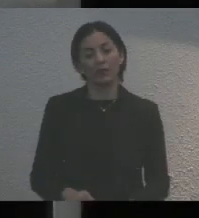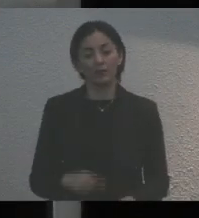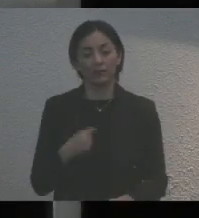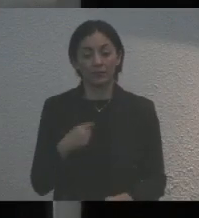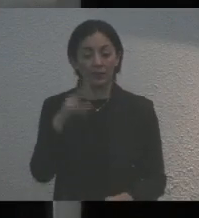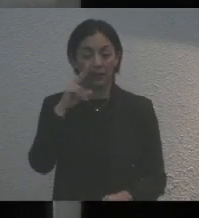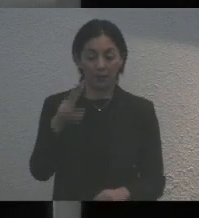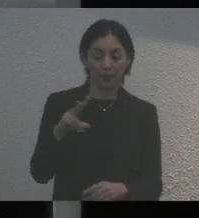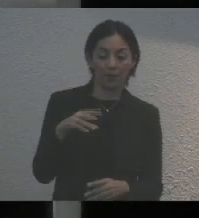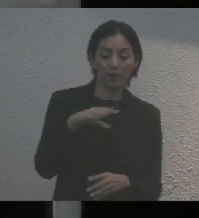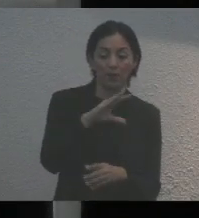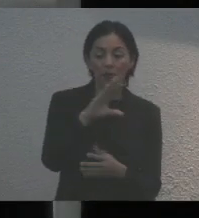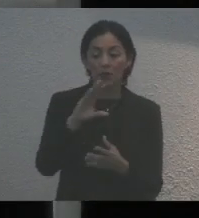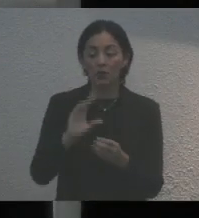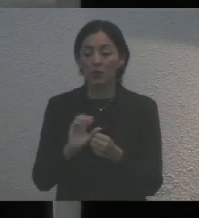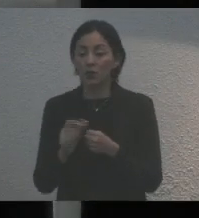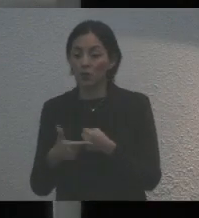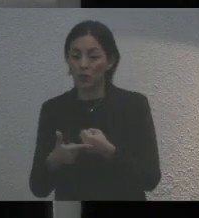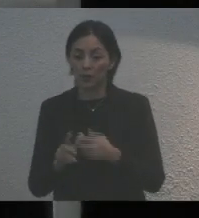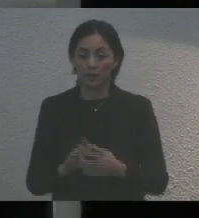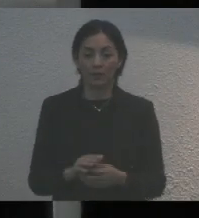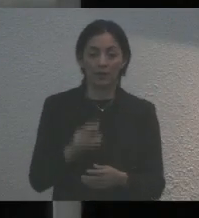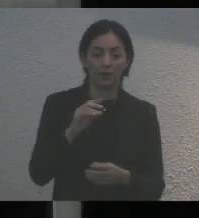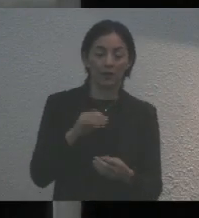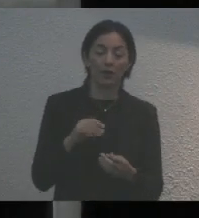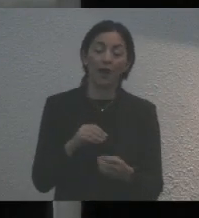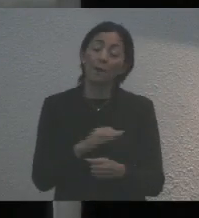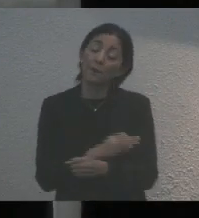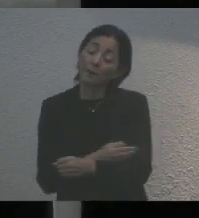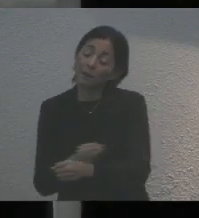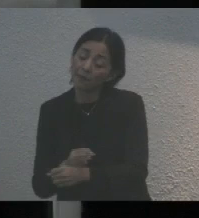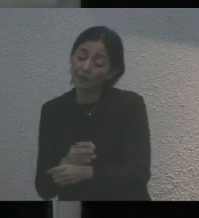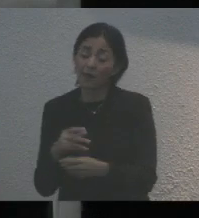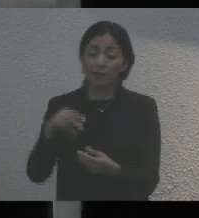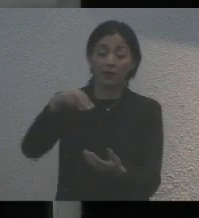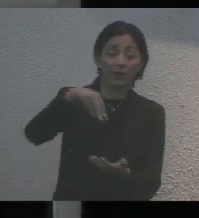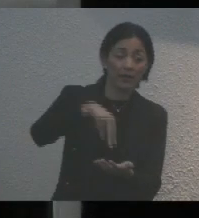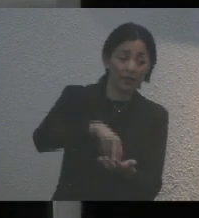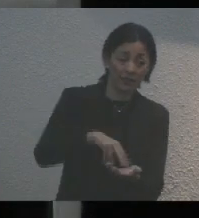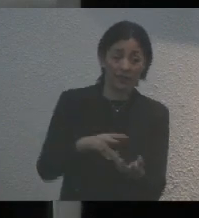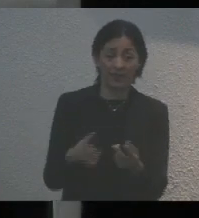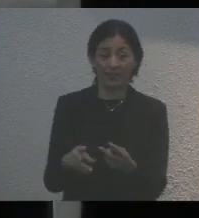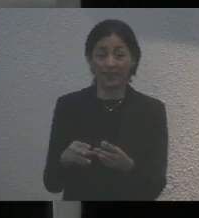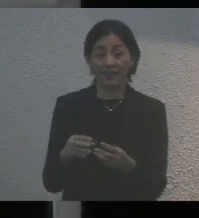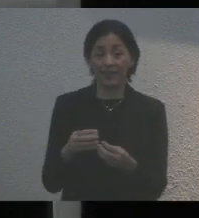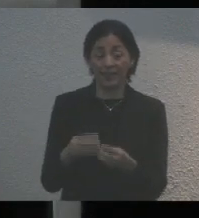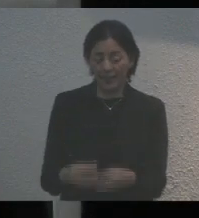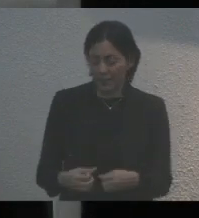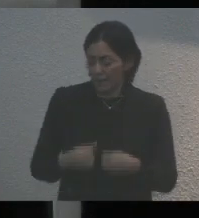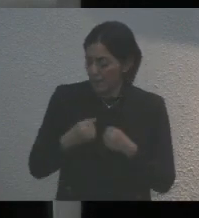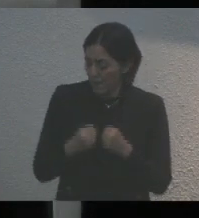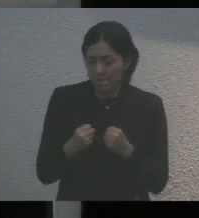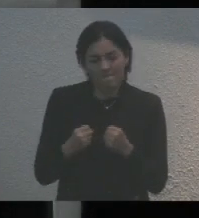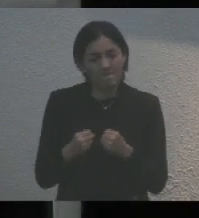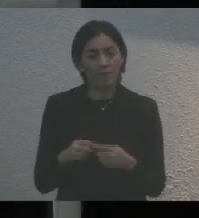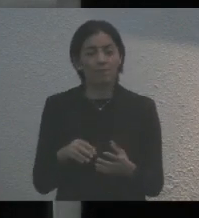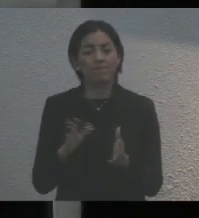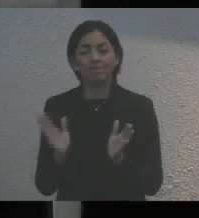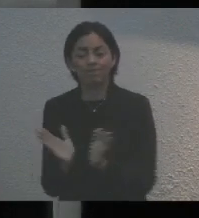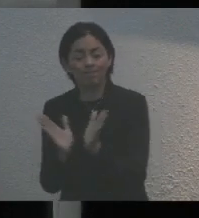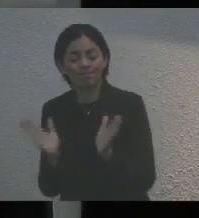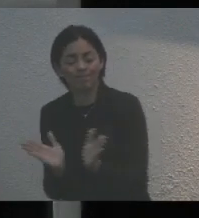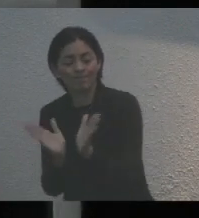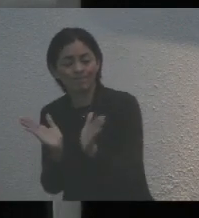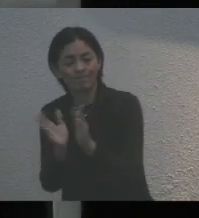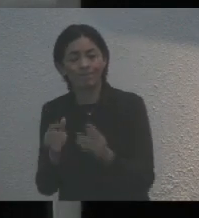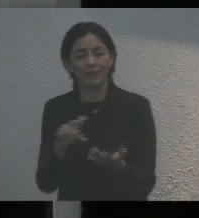ciudadano a la cara con entereza. Gracias a mi familia aquí presente, que son mi fortaleza, mi motivación,